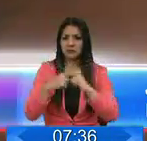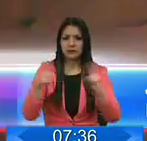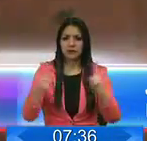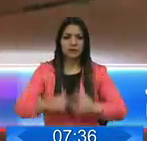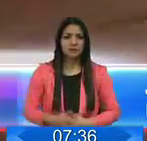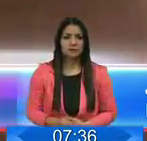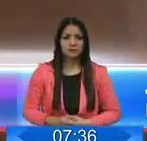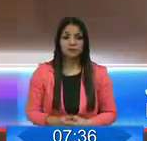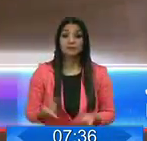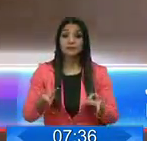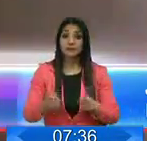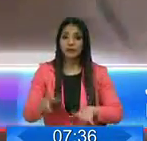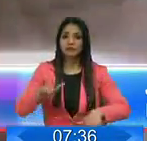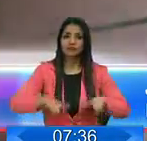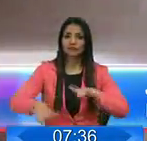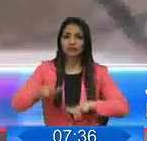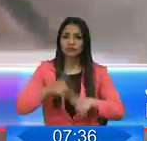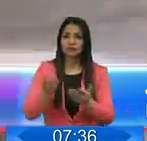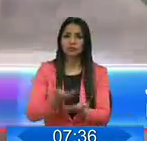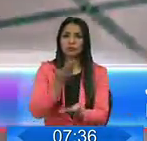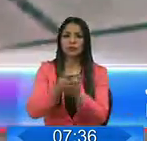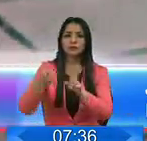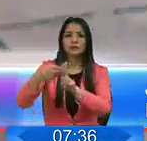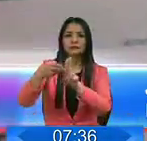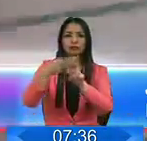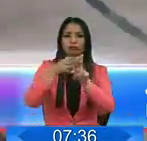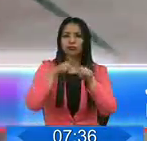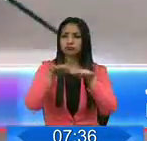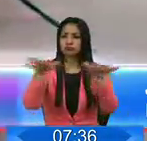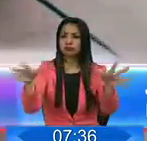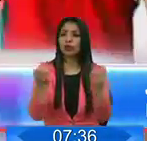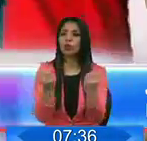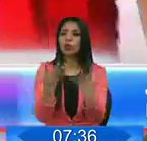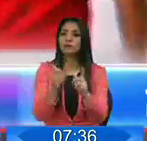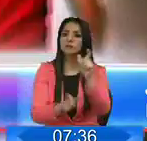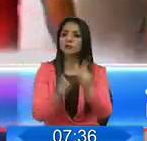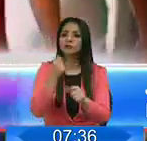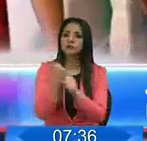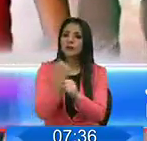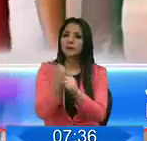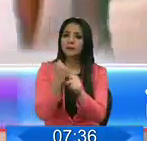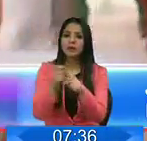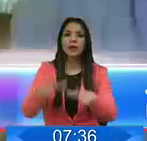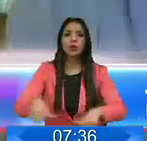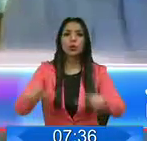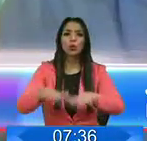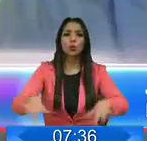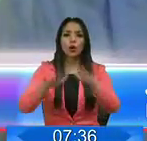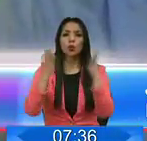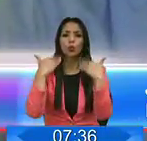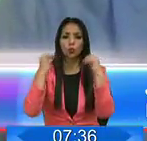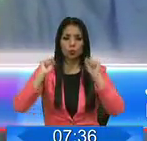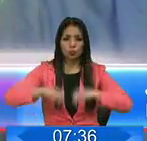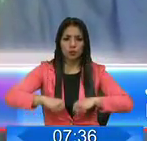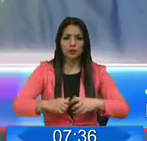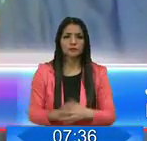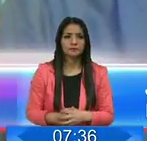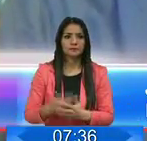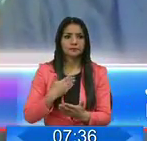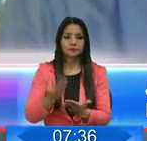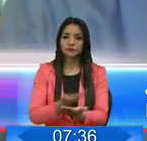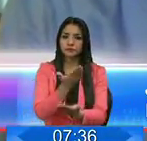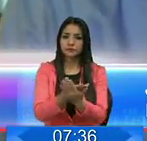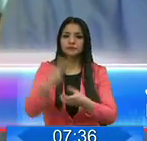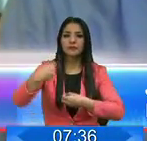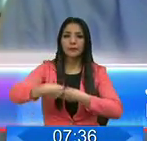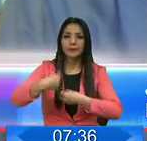comercio autónomo propone un censo a fin de determinar el número y sus ubicaciones en la urbe. Nosotros proponemos una participación muy